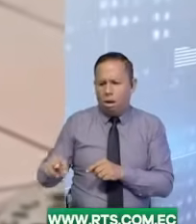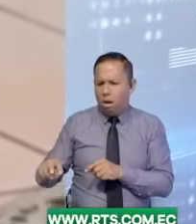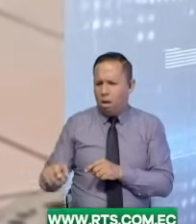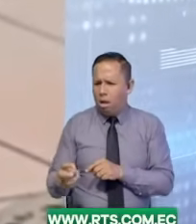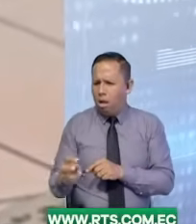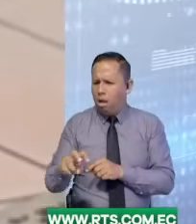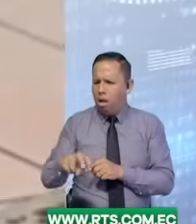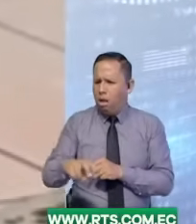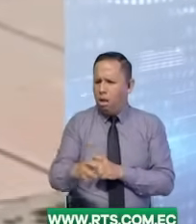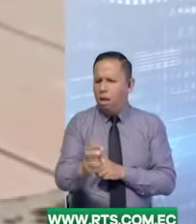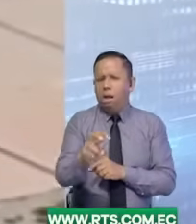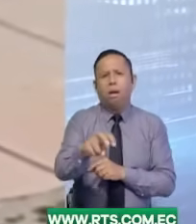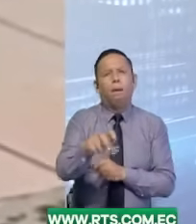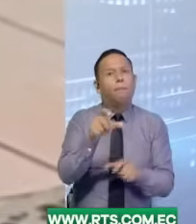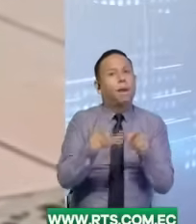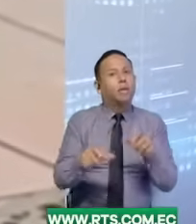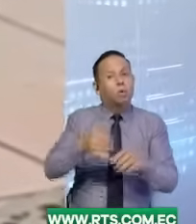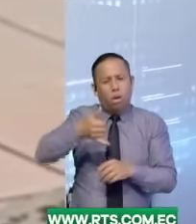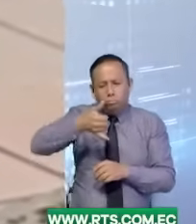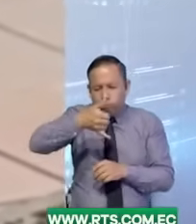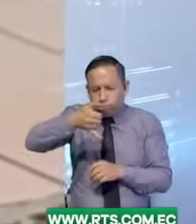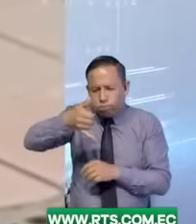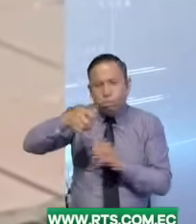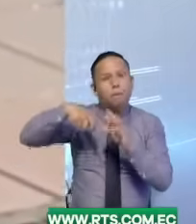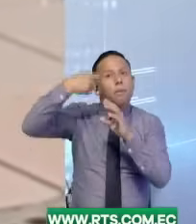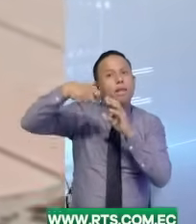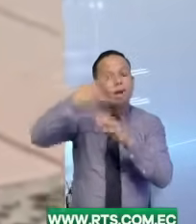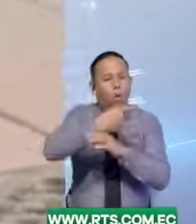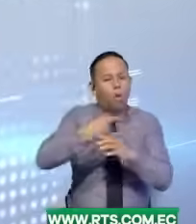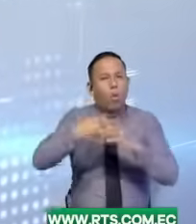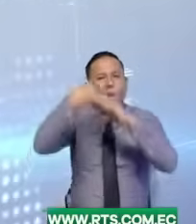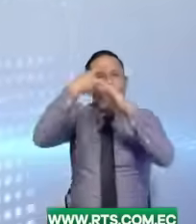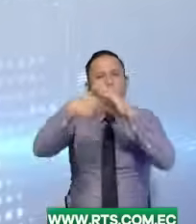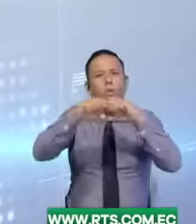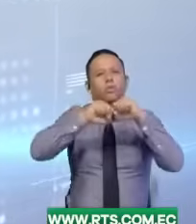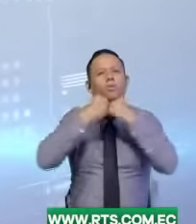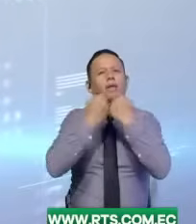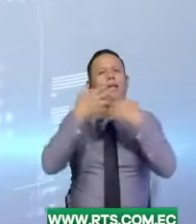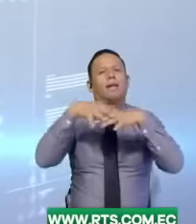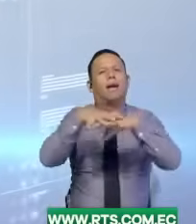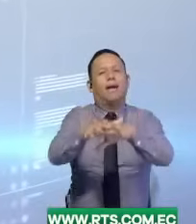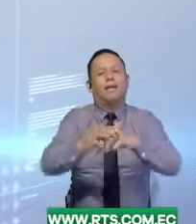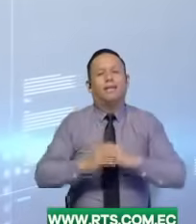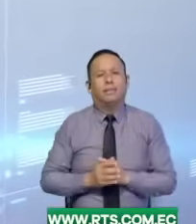testigos sorprendidos grabaron videos para compartirlos en redes sociales.